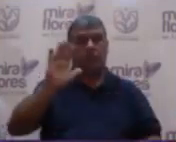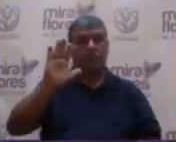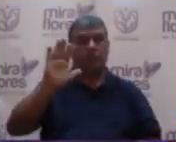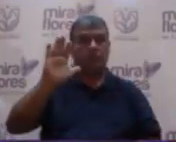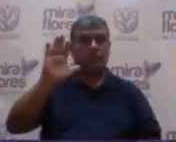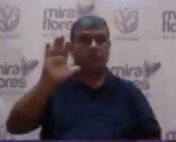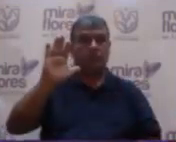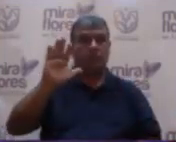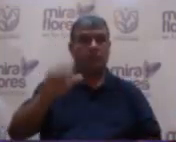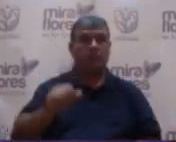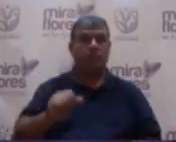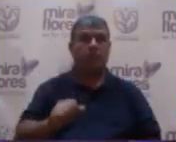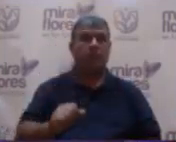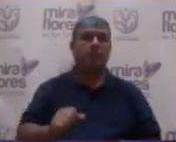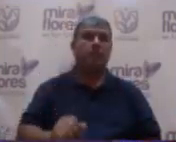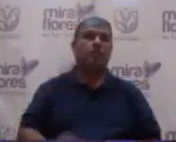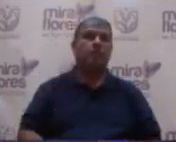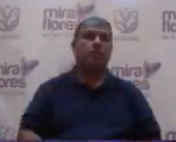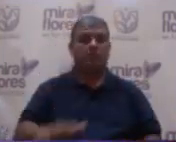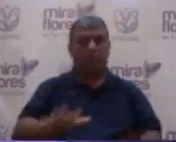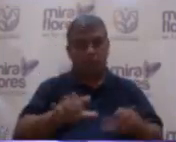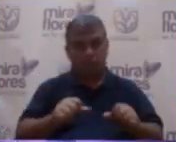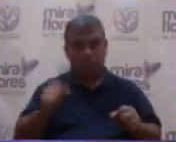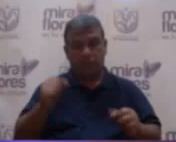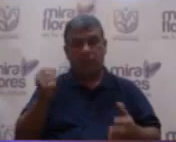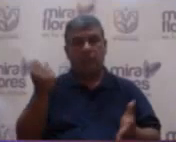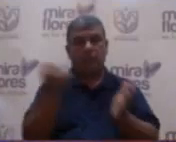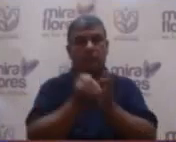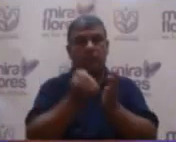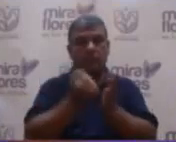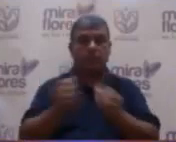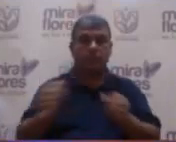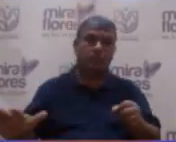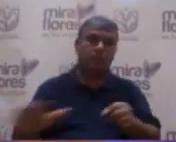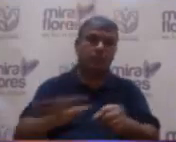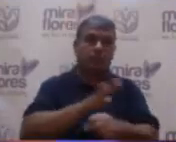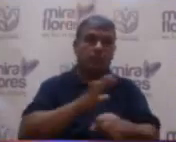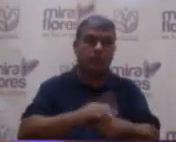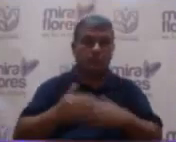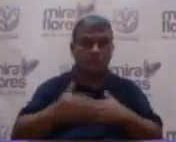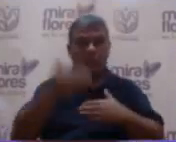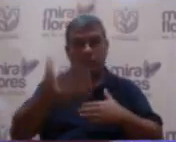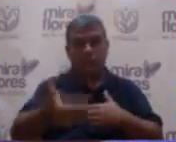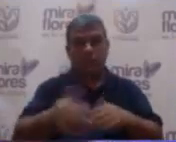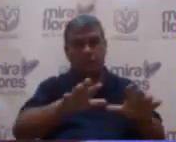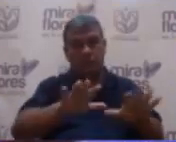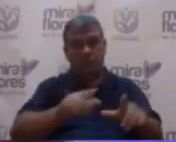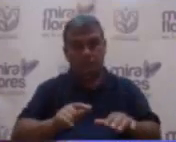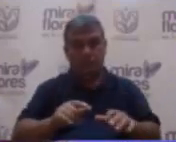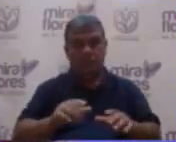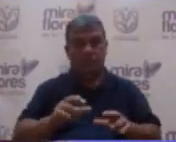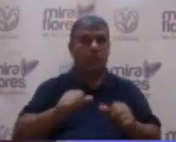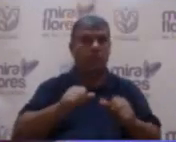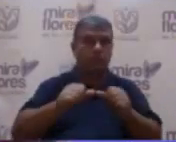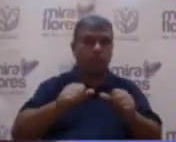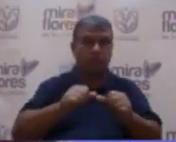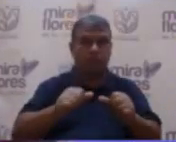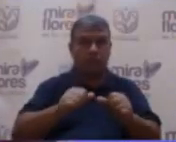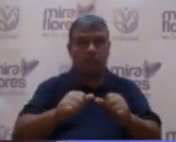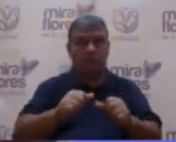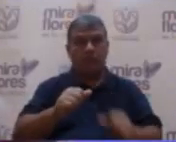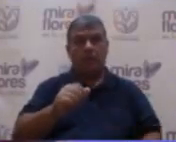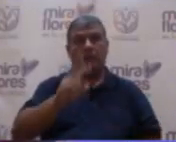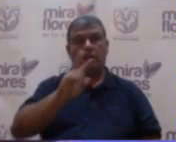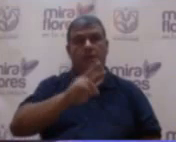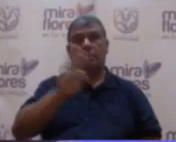conformidad. El acta ha sido aprobada por unanimidad. Muchas gracias. Vamos a la siguiente acta, que es de la sesión ordinaria de